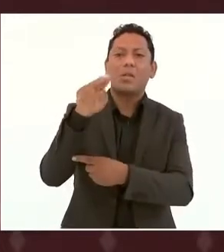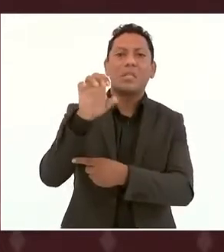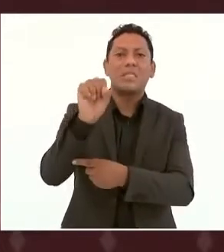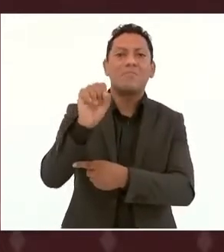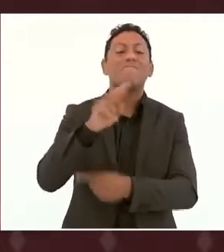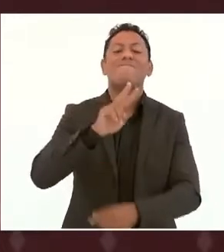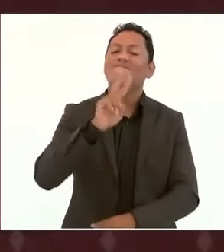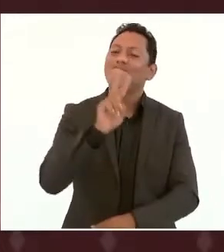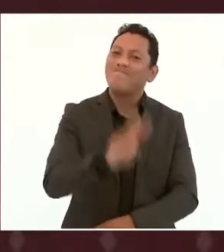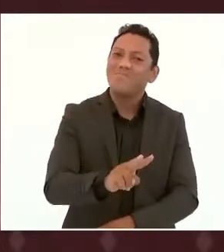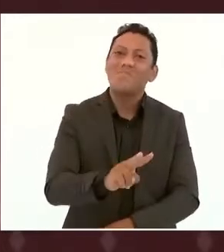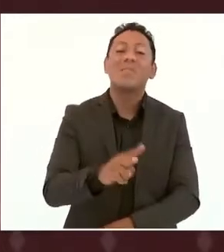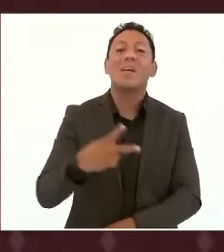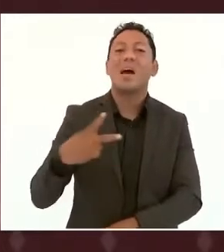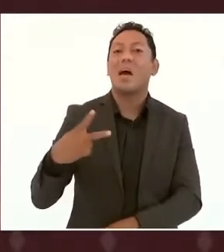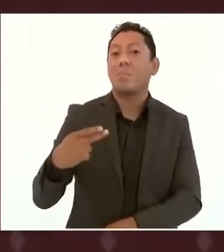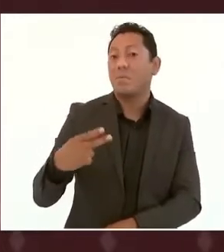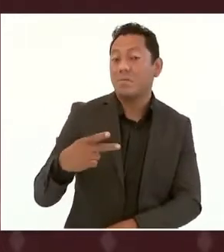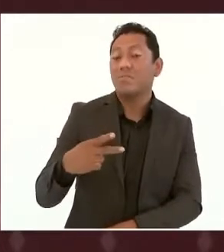También,